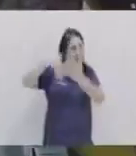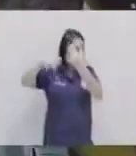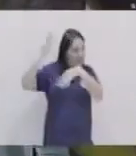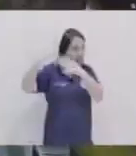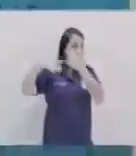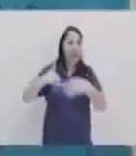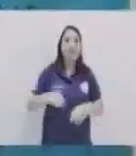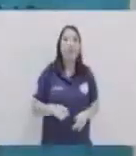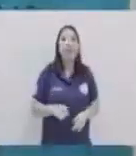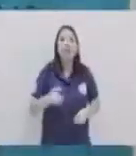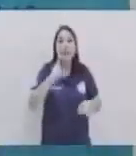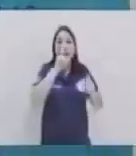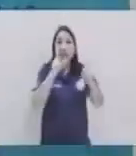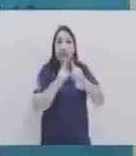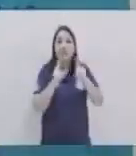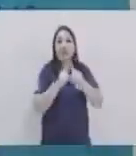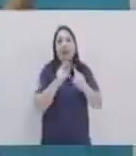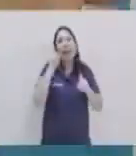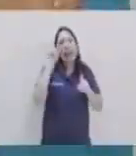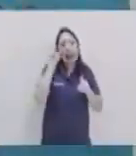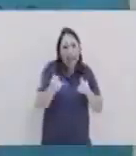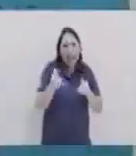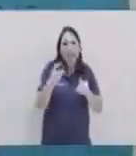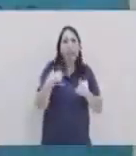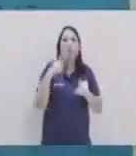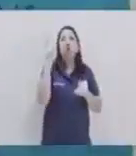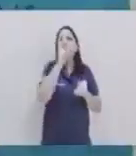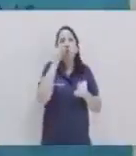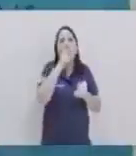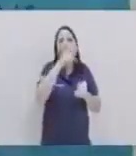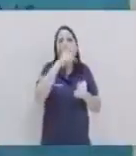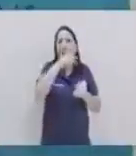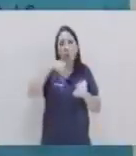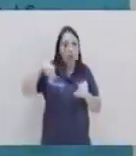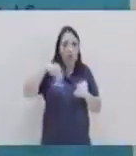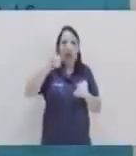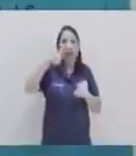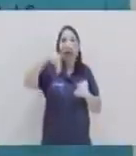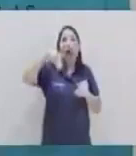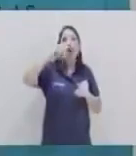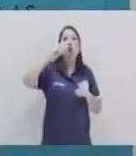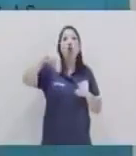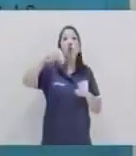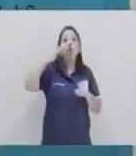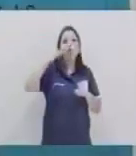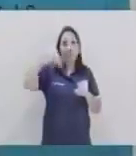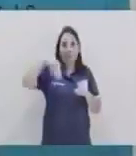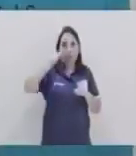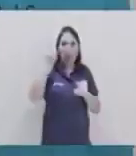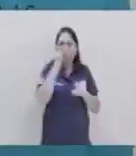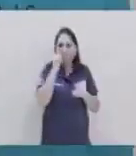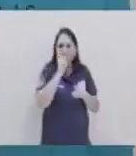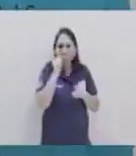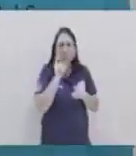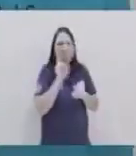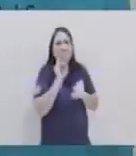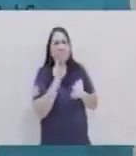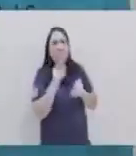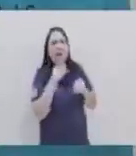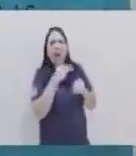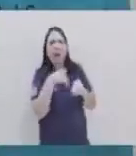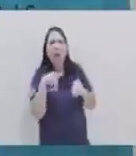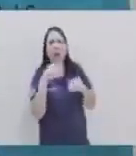cierta forma esta literatura es anónima, porque va hacia todo el pueblo. Aunque sí había castas, sí habían sacerdotes,